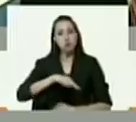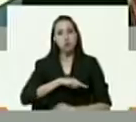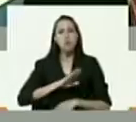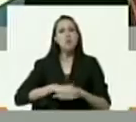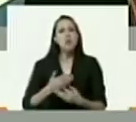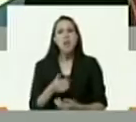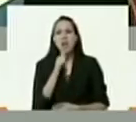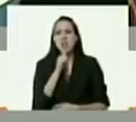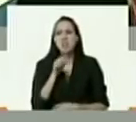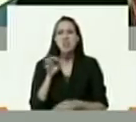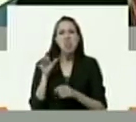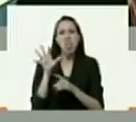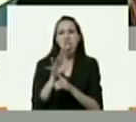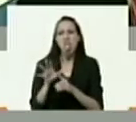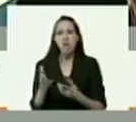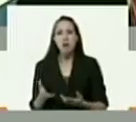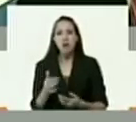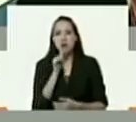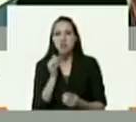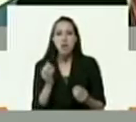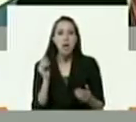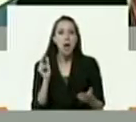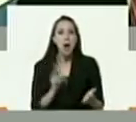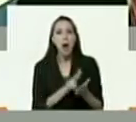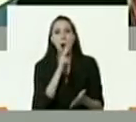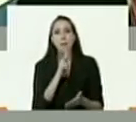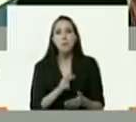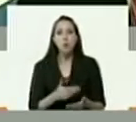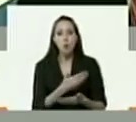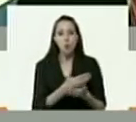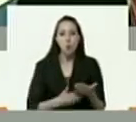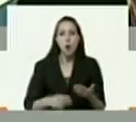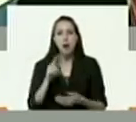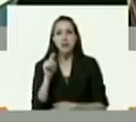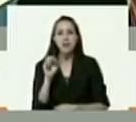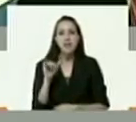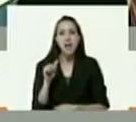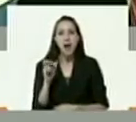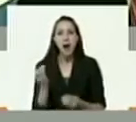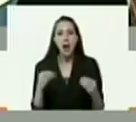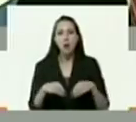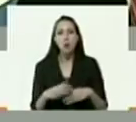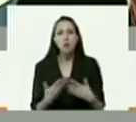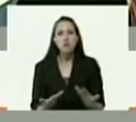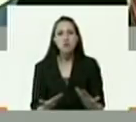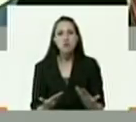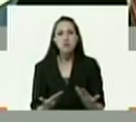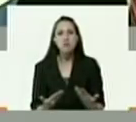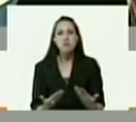quién? ¿Quién aprobó el TIAR? Supuesto ese. ¿Quién ha hablado de